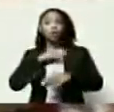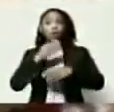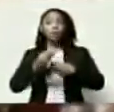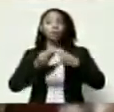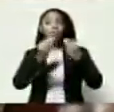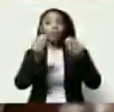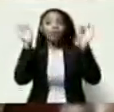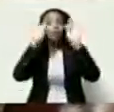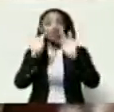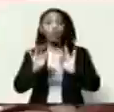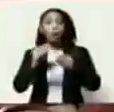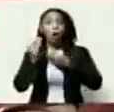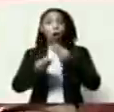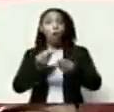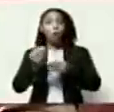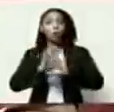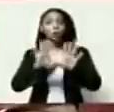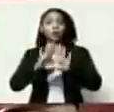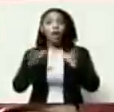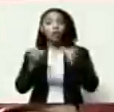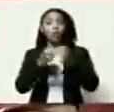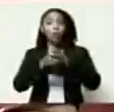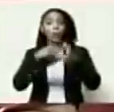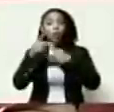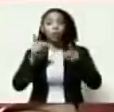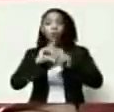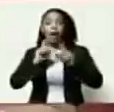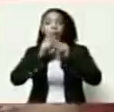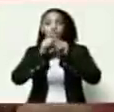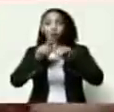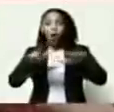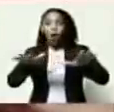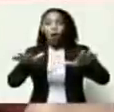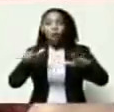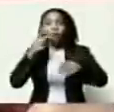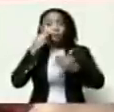forma. Pero ya el partido anda en la calle desplegado.